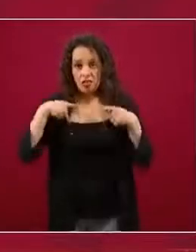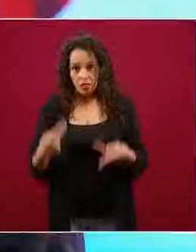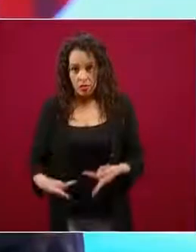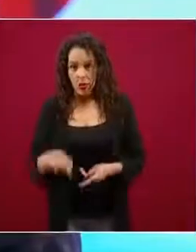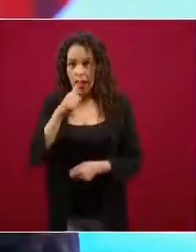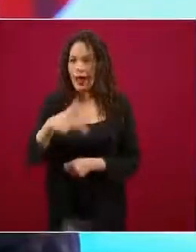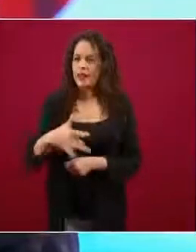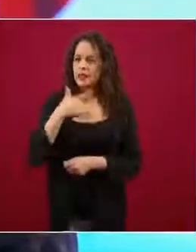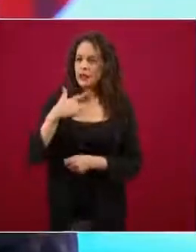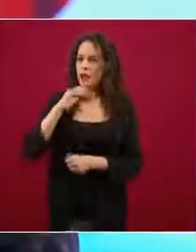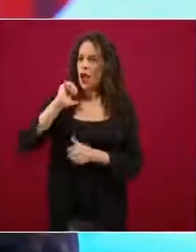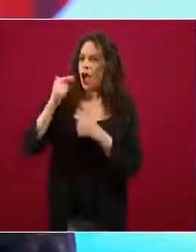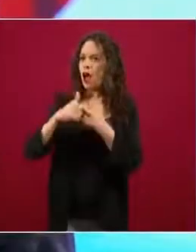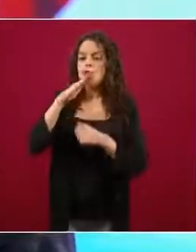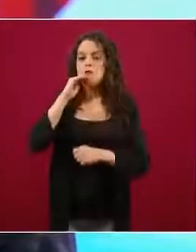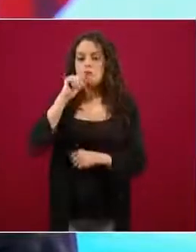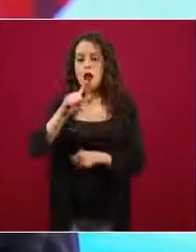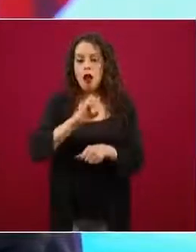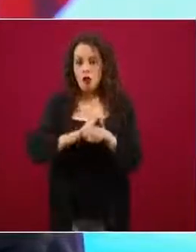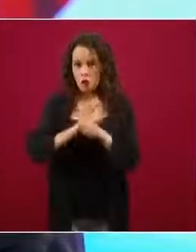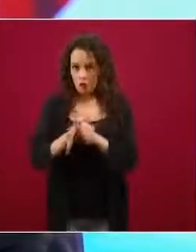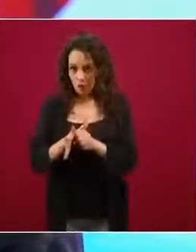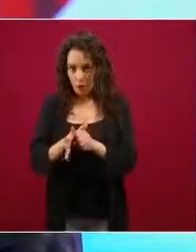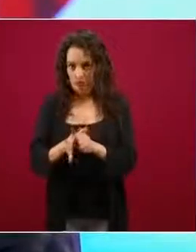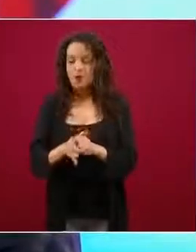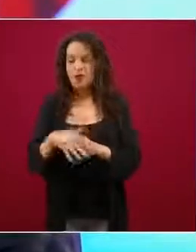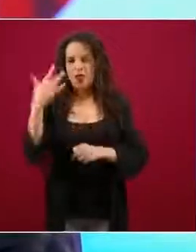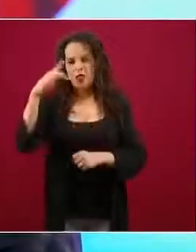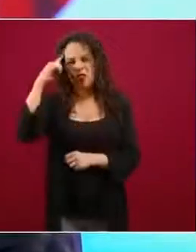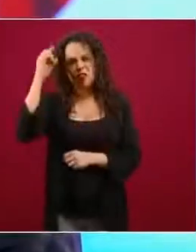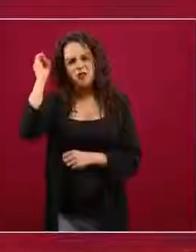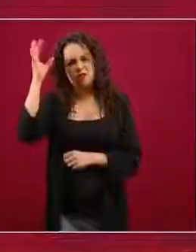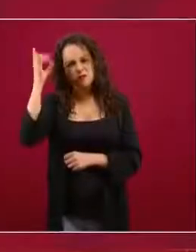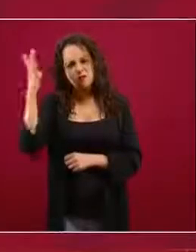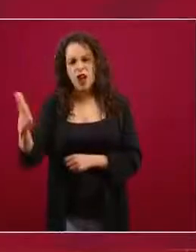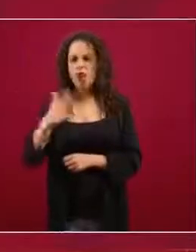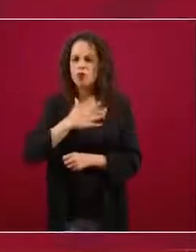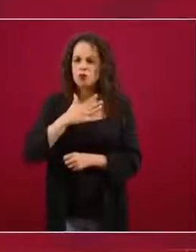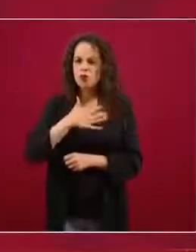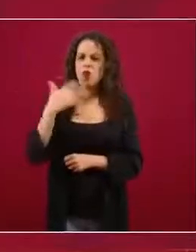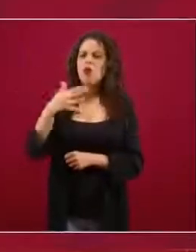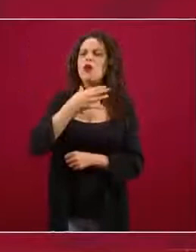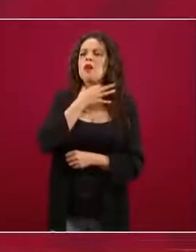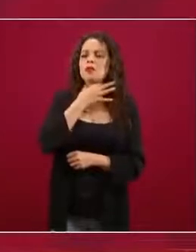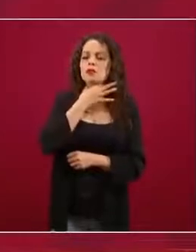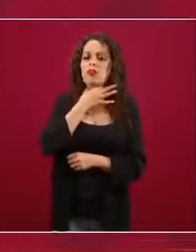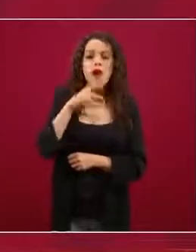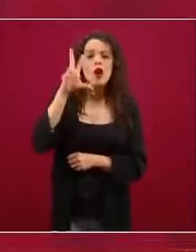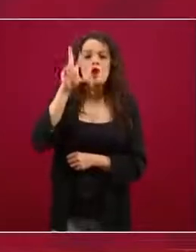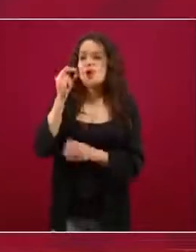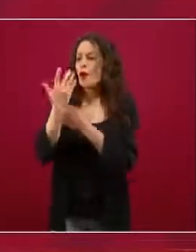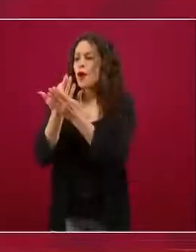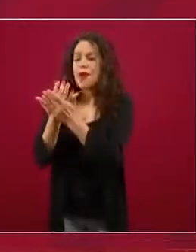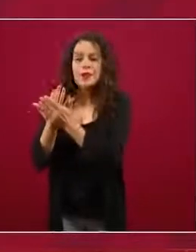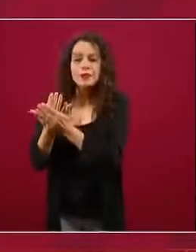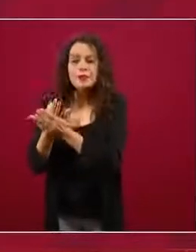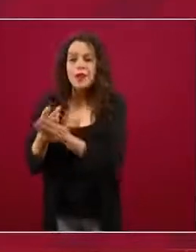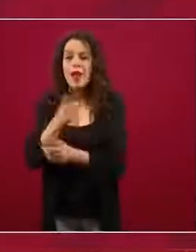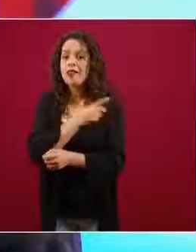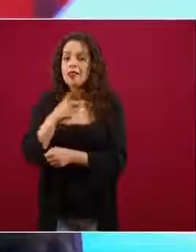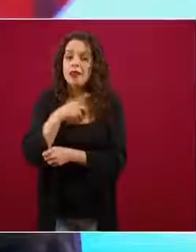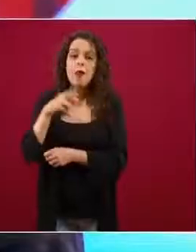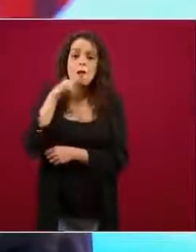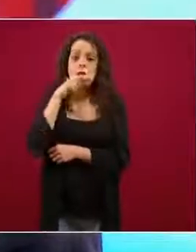tos, dolor de cabeza, dolor de garganta, no se espere. Acuda lo más pronto posible a una unidad de